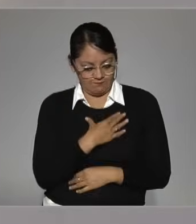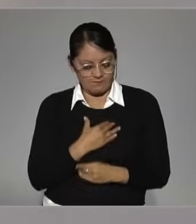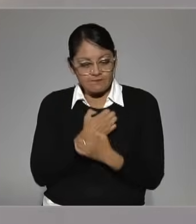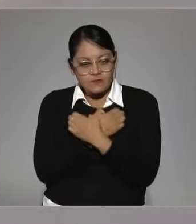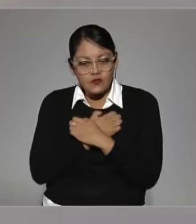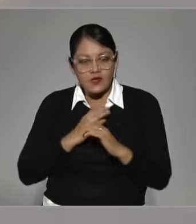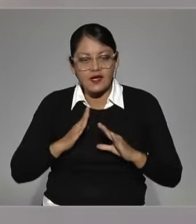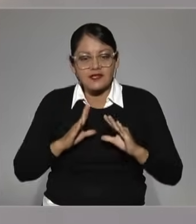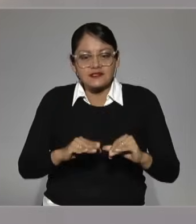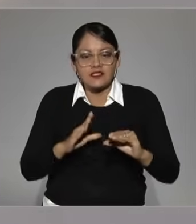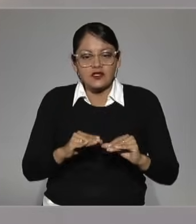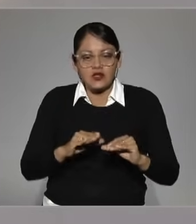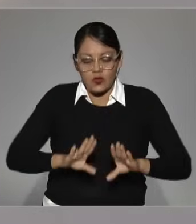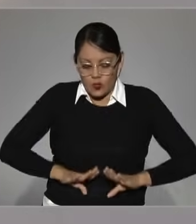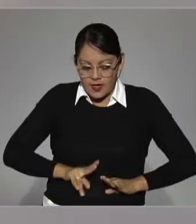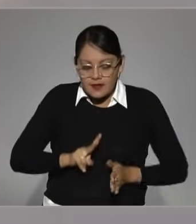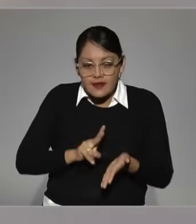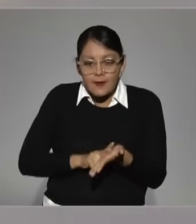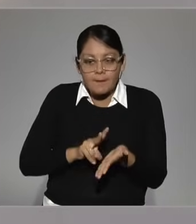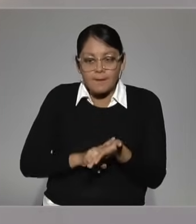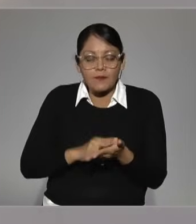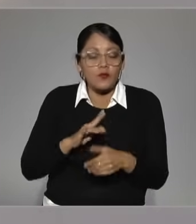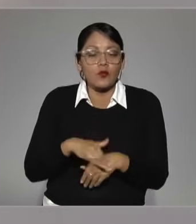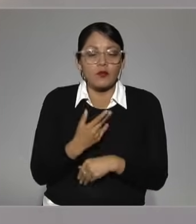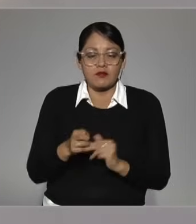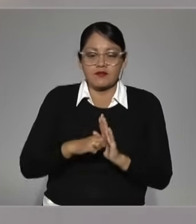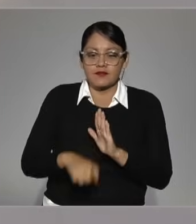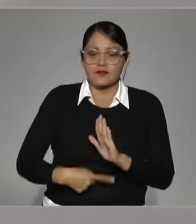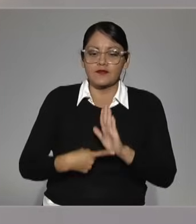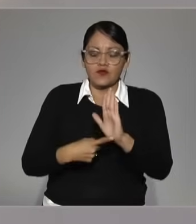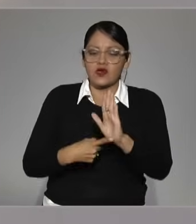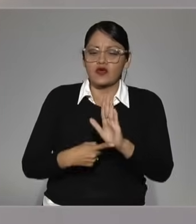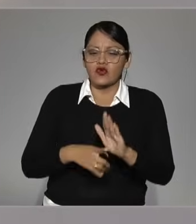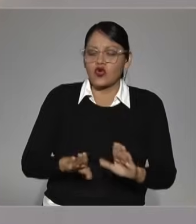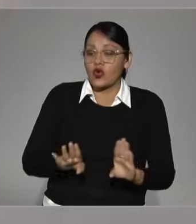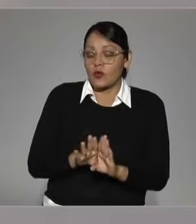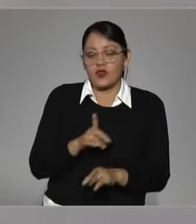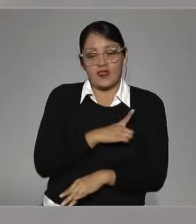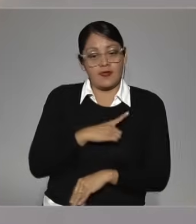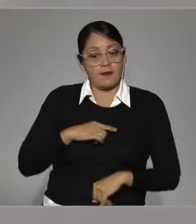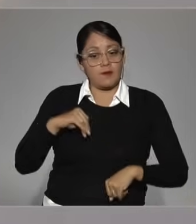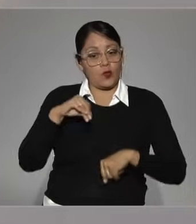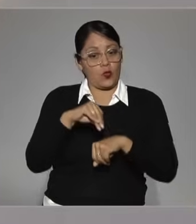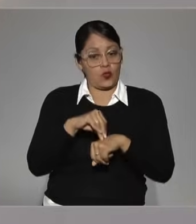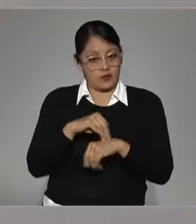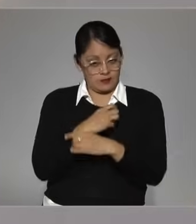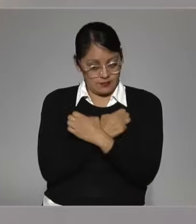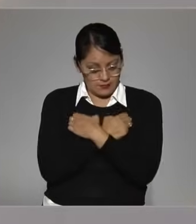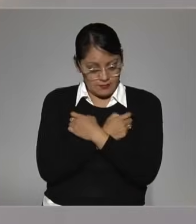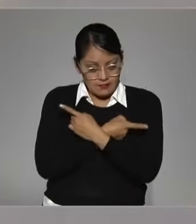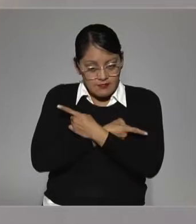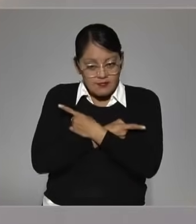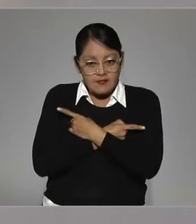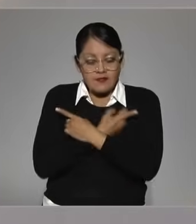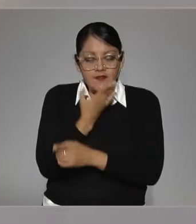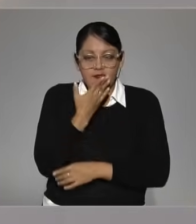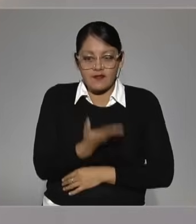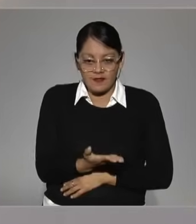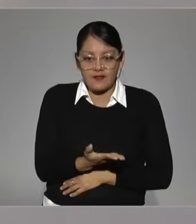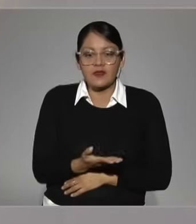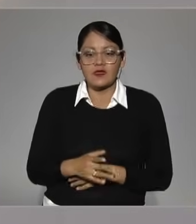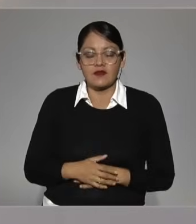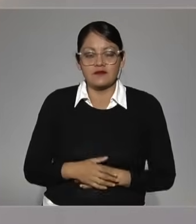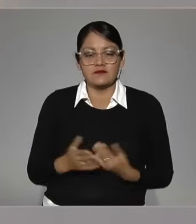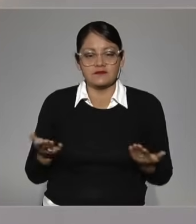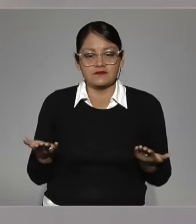hijos, justo para dar un ejemplo de cómo debían comportarse y como quitando un poquito a